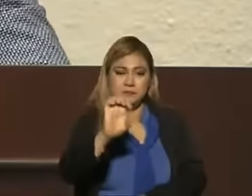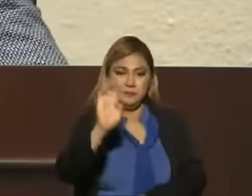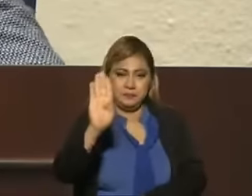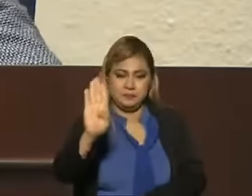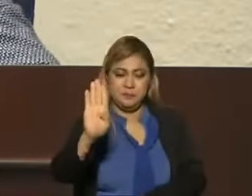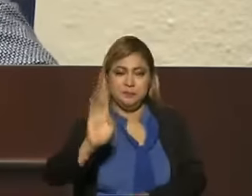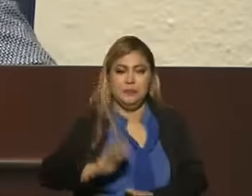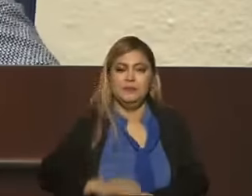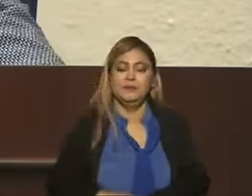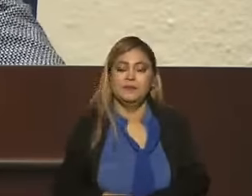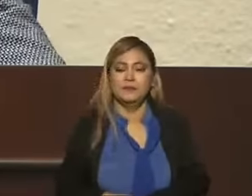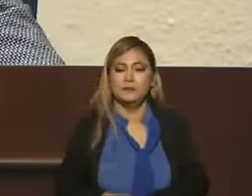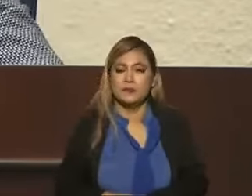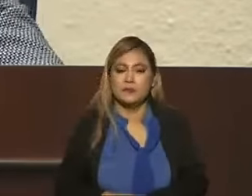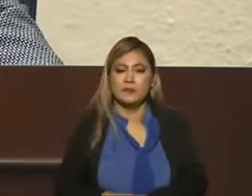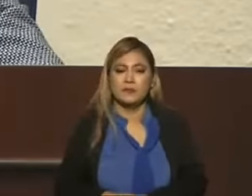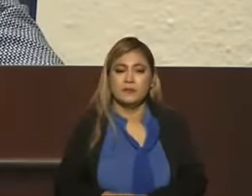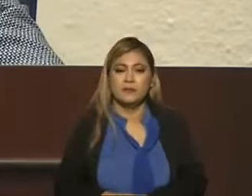Urriola.